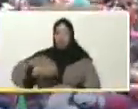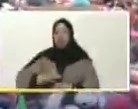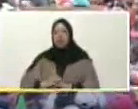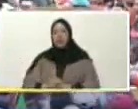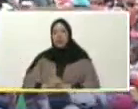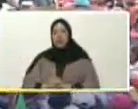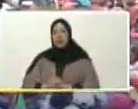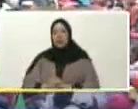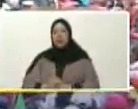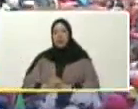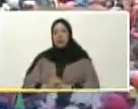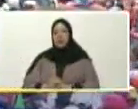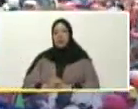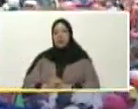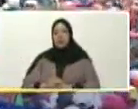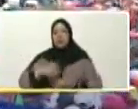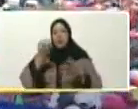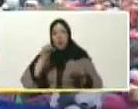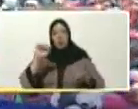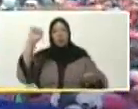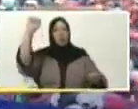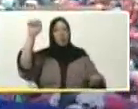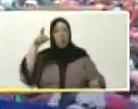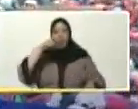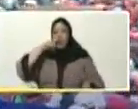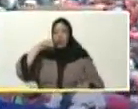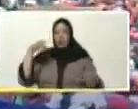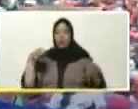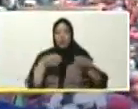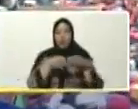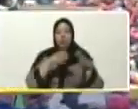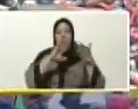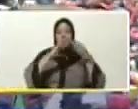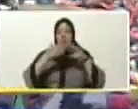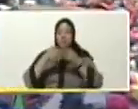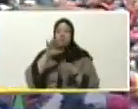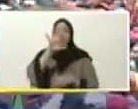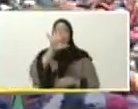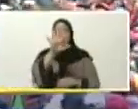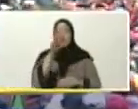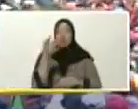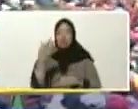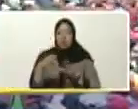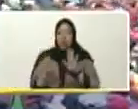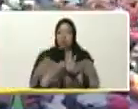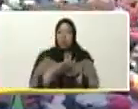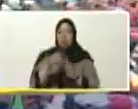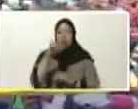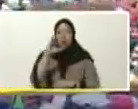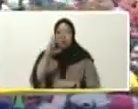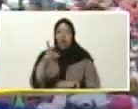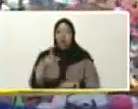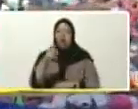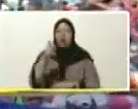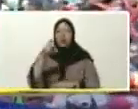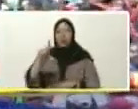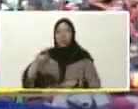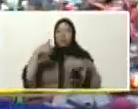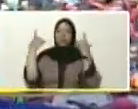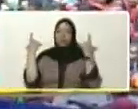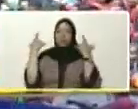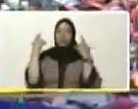Mira, Superbigote, CLAT del bloque 5, Carlos Sublet,